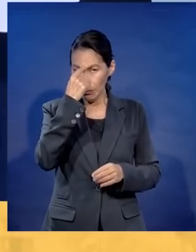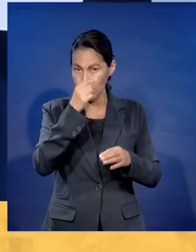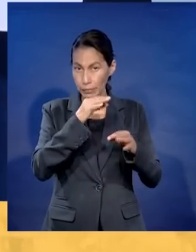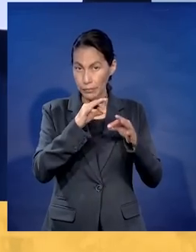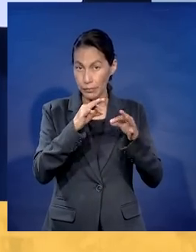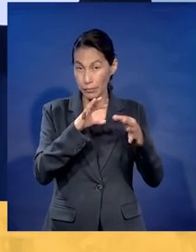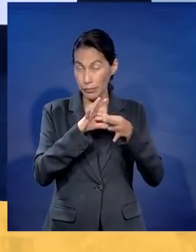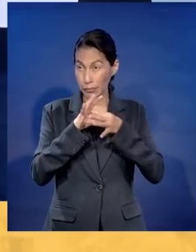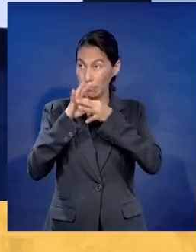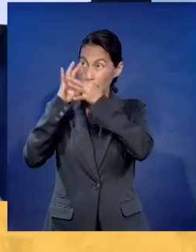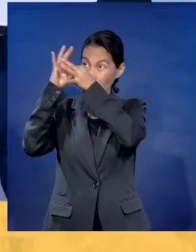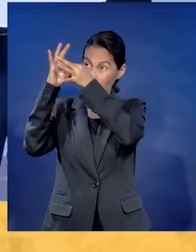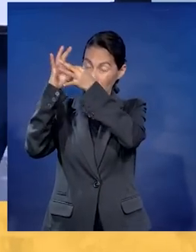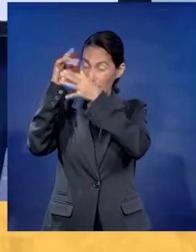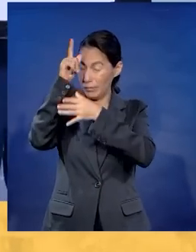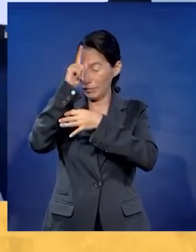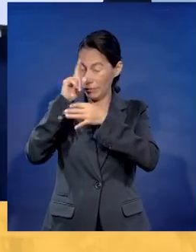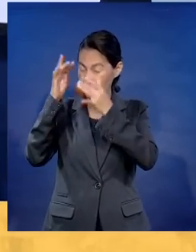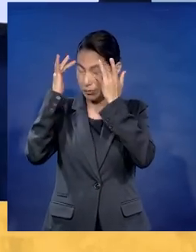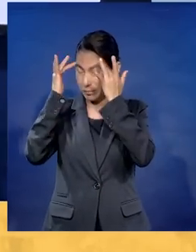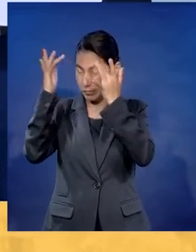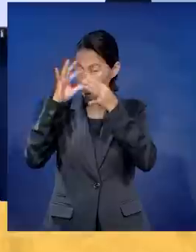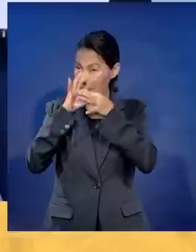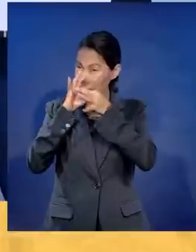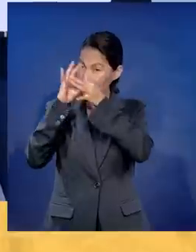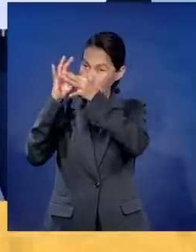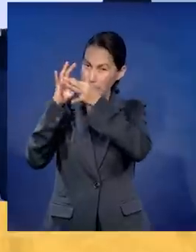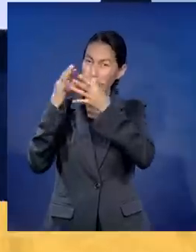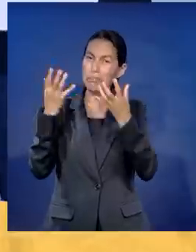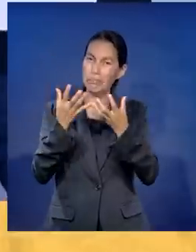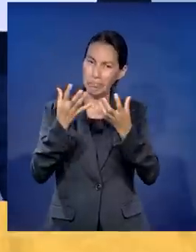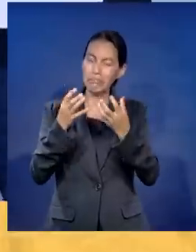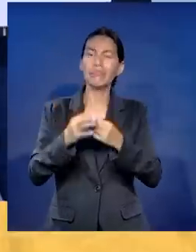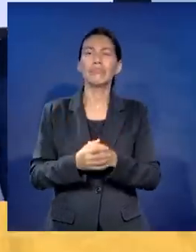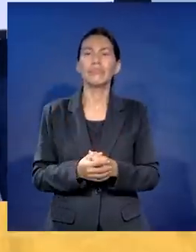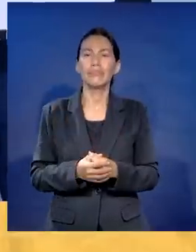la mente trabaja conectada con el Espíritu Santo